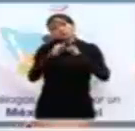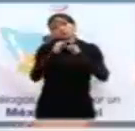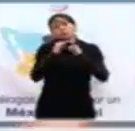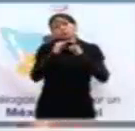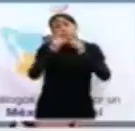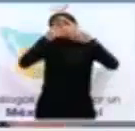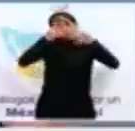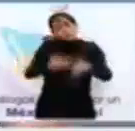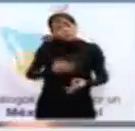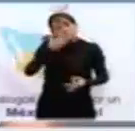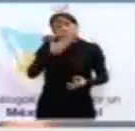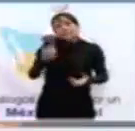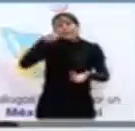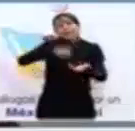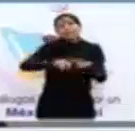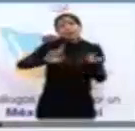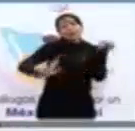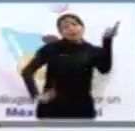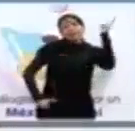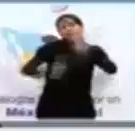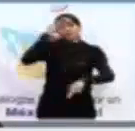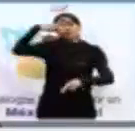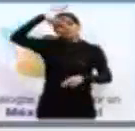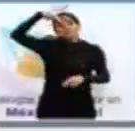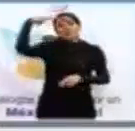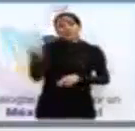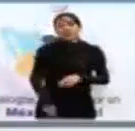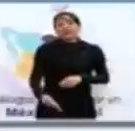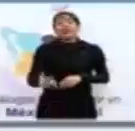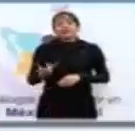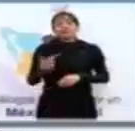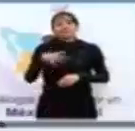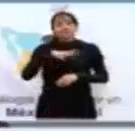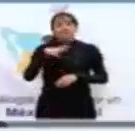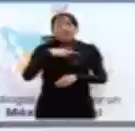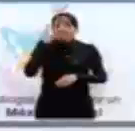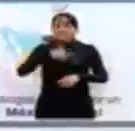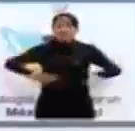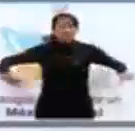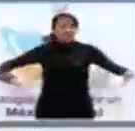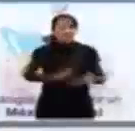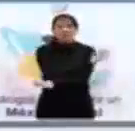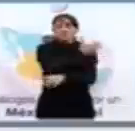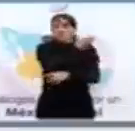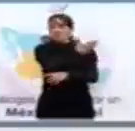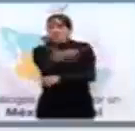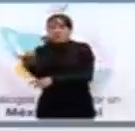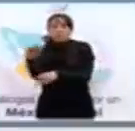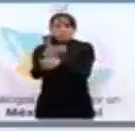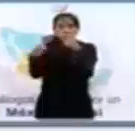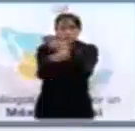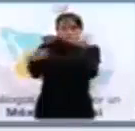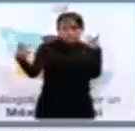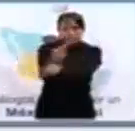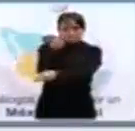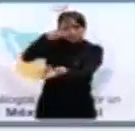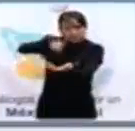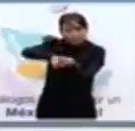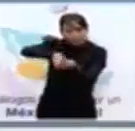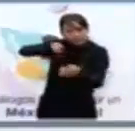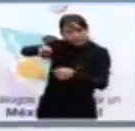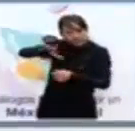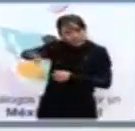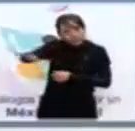Revolución Mexicana, que era una revolución agraria, que tenía una Secretaría de Reforma Agraria, esa Secretaría, entonces dice uno, ojo,